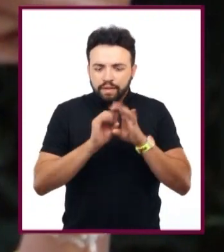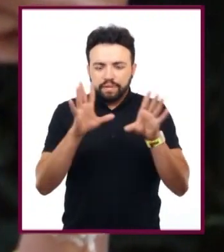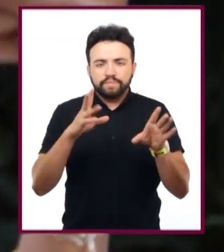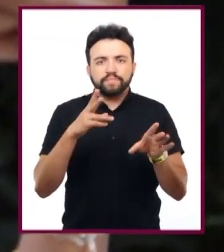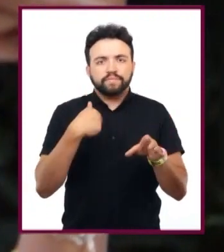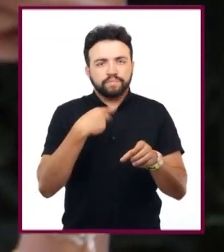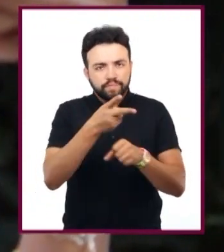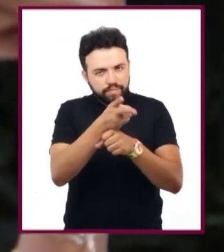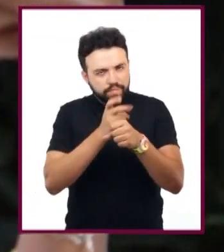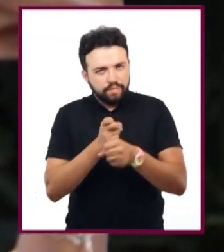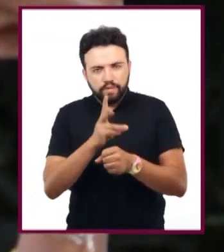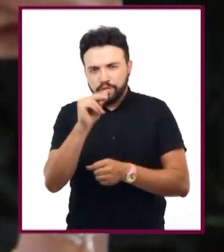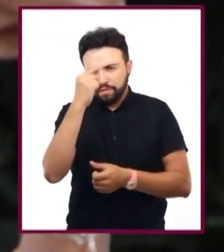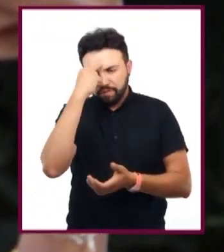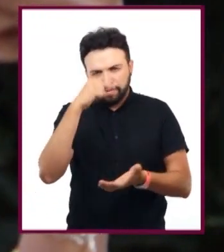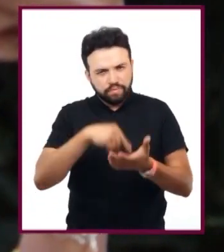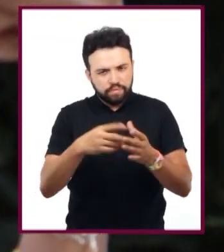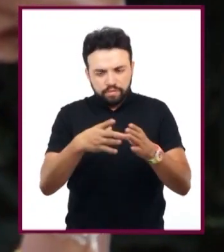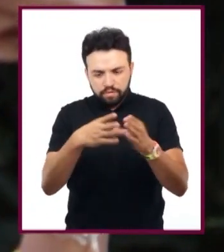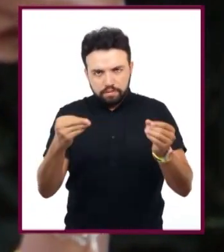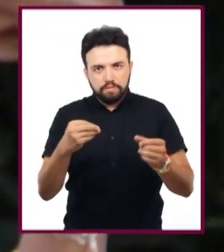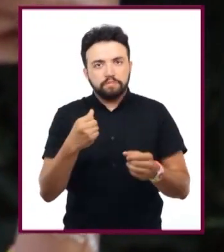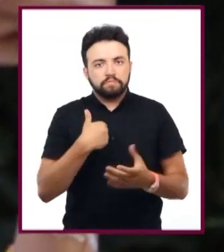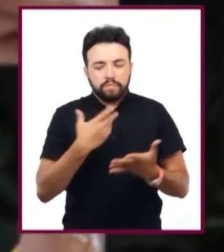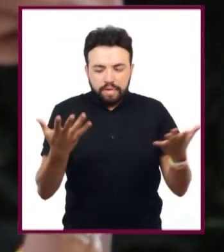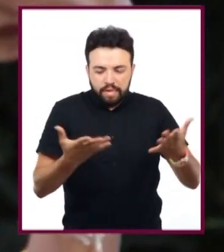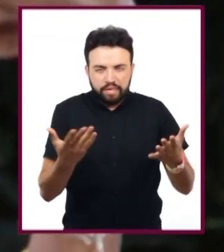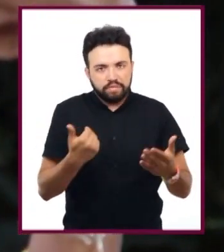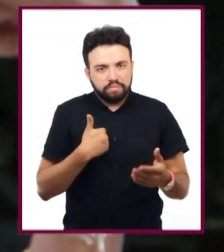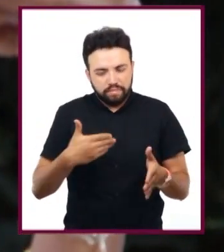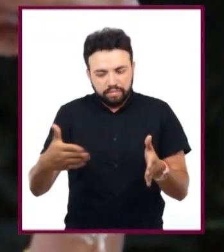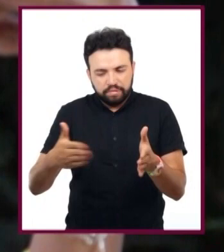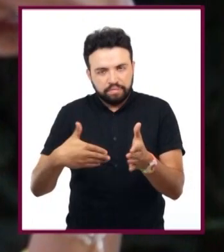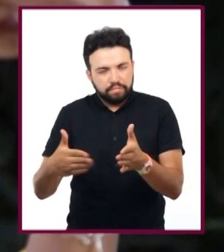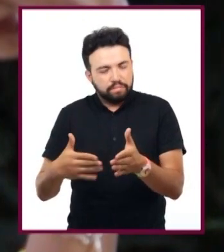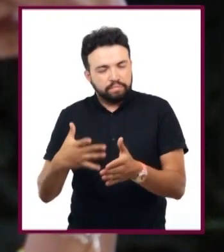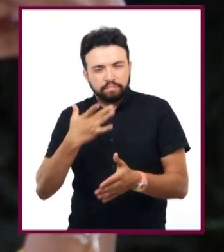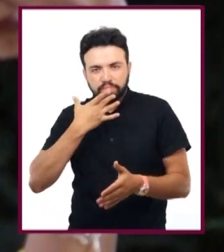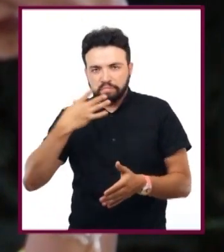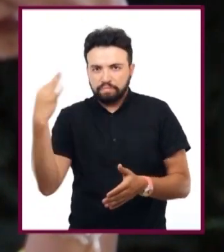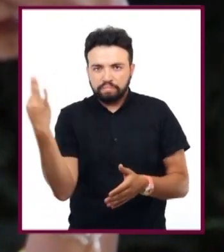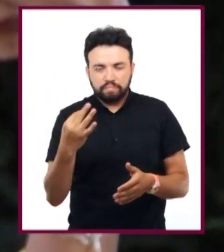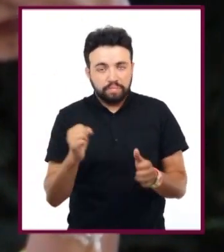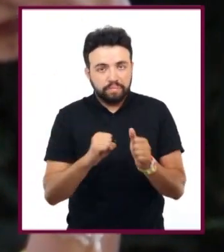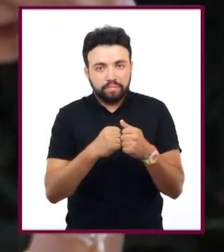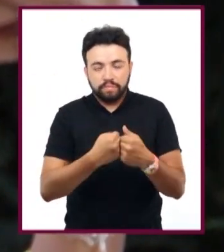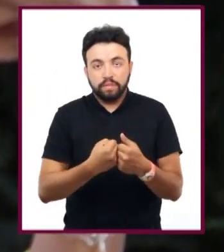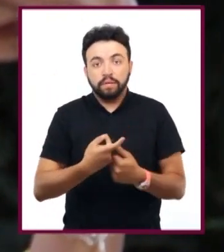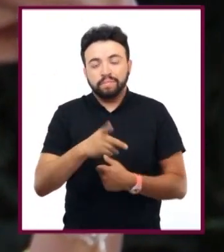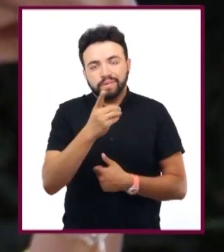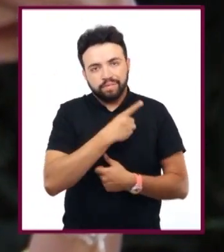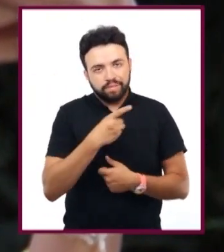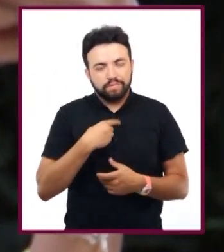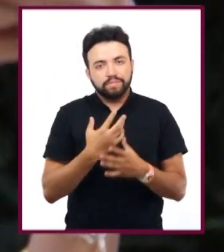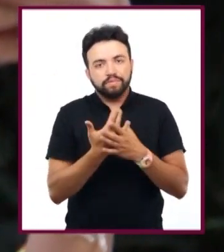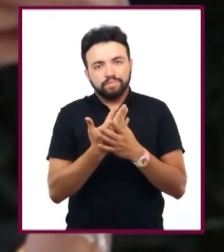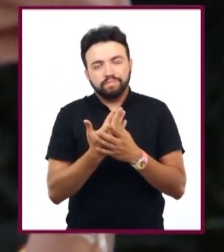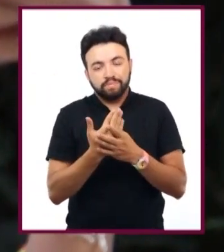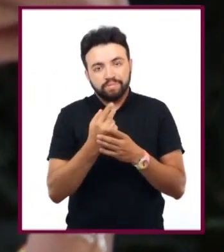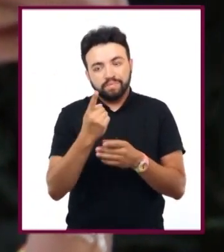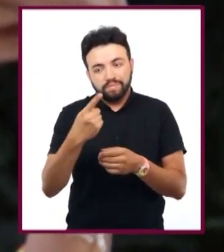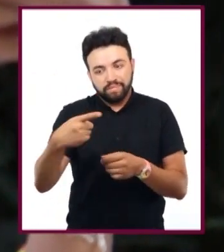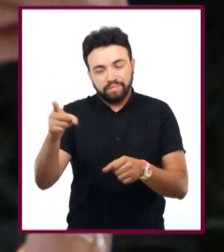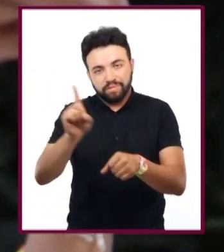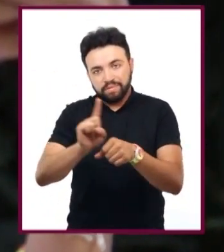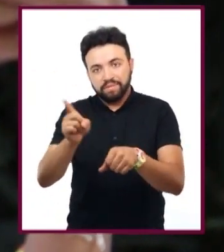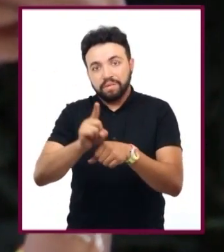¡Claro que te invito! Y no creas que un bolillo. Te voy a hacer una super hogaza, Darío. Solo que te vas a tener que esperar unos días para